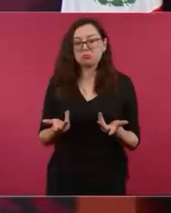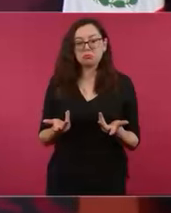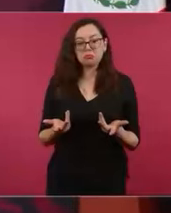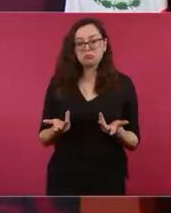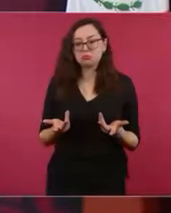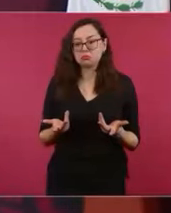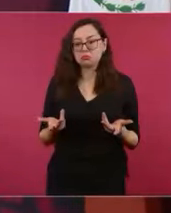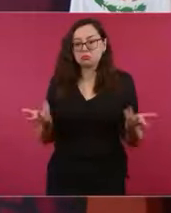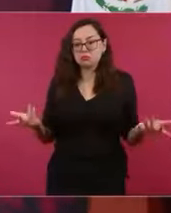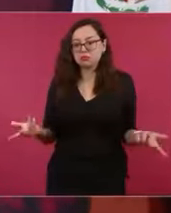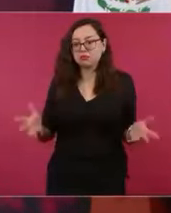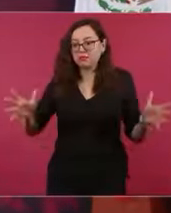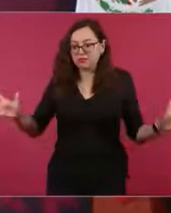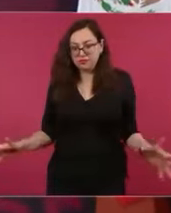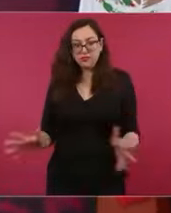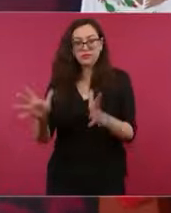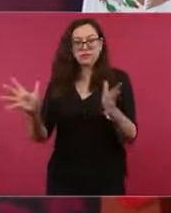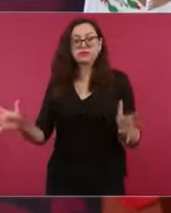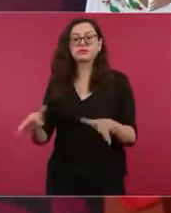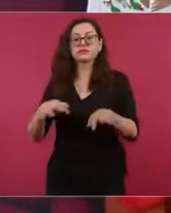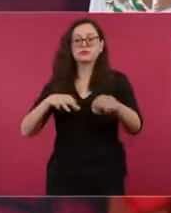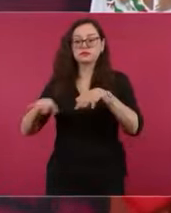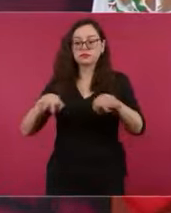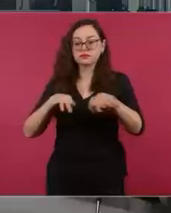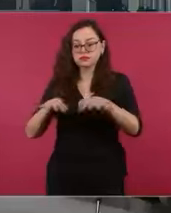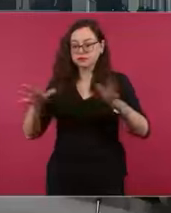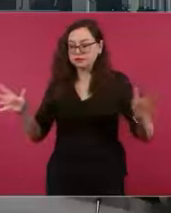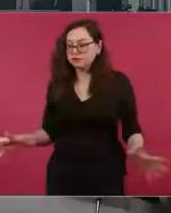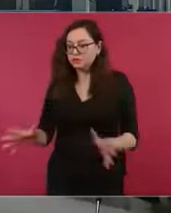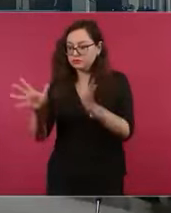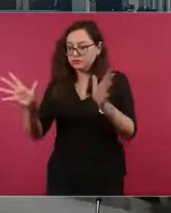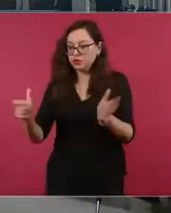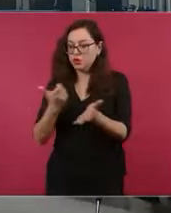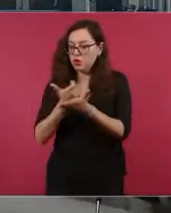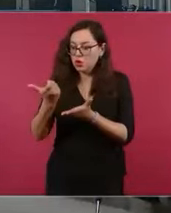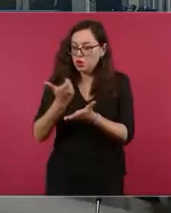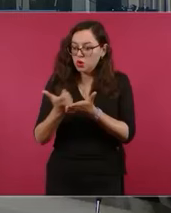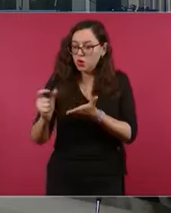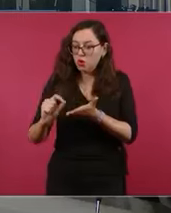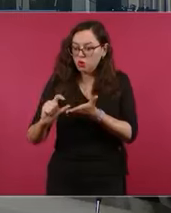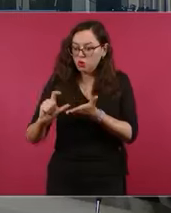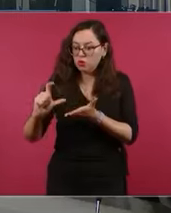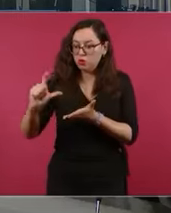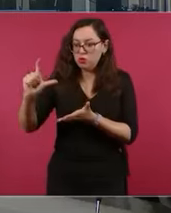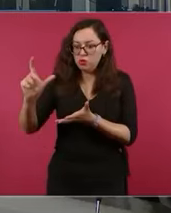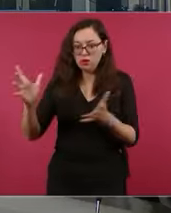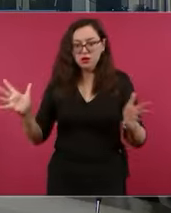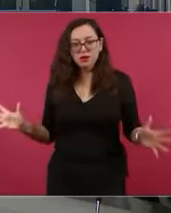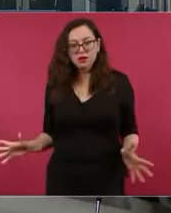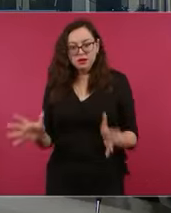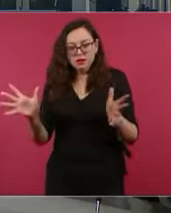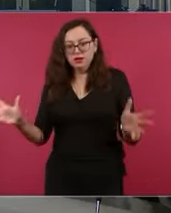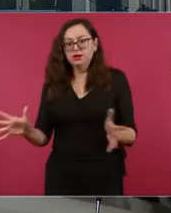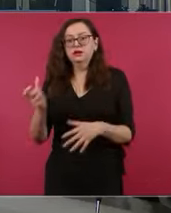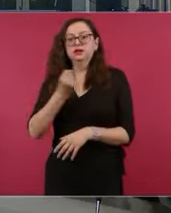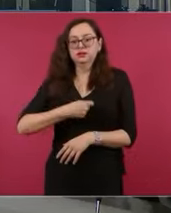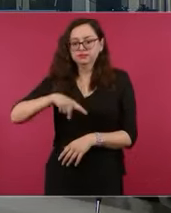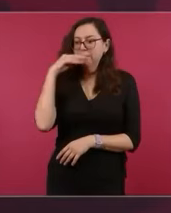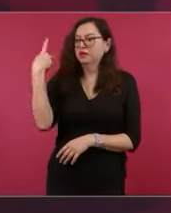a crear empleos, a mejorar los salarios, a garantizar el derecho del pueblo a la